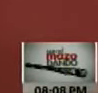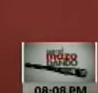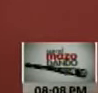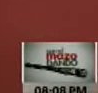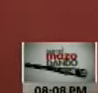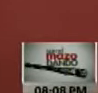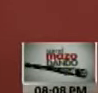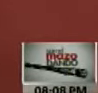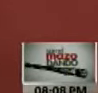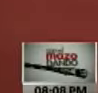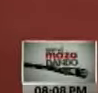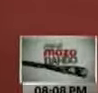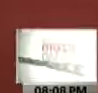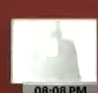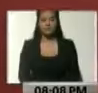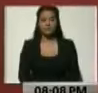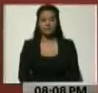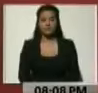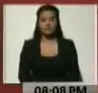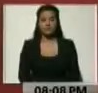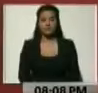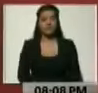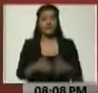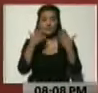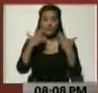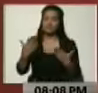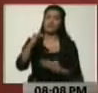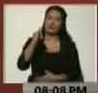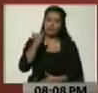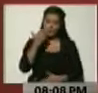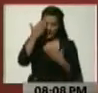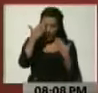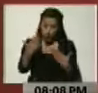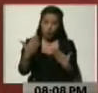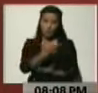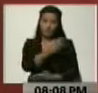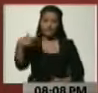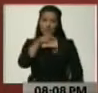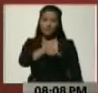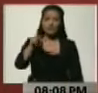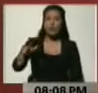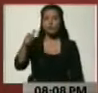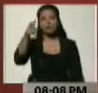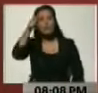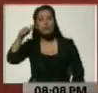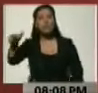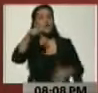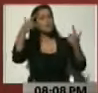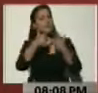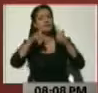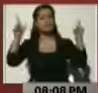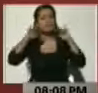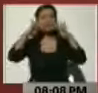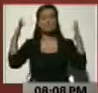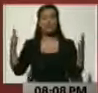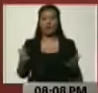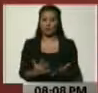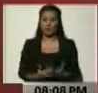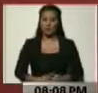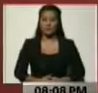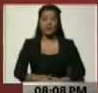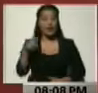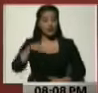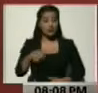bolivariana, la patria de Chávez, a todos los pueblos libres del mundo. Desde aquí, desde esta patria